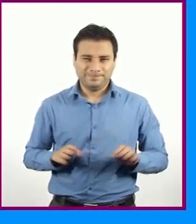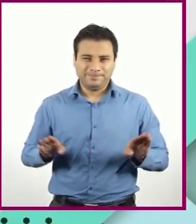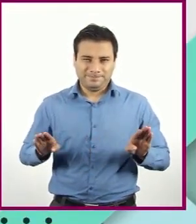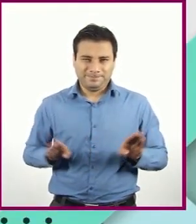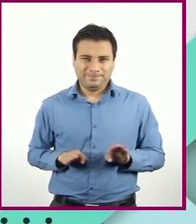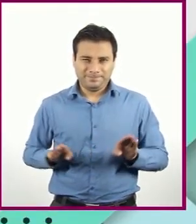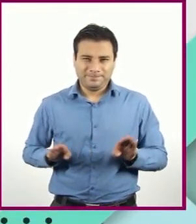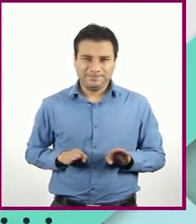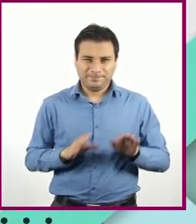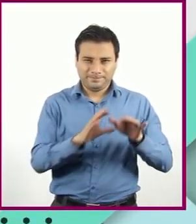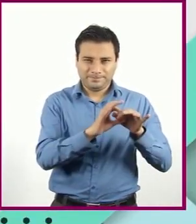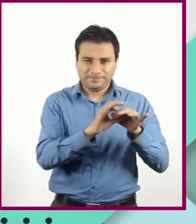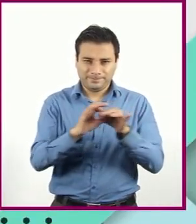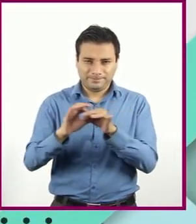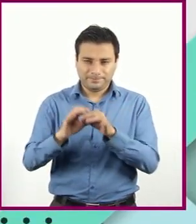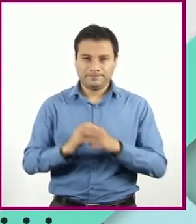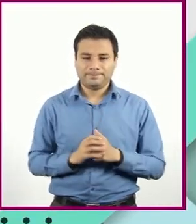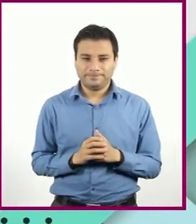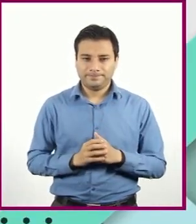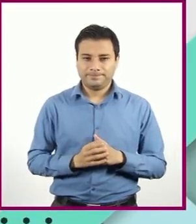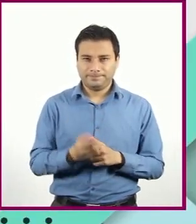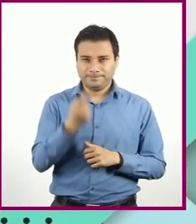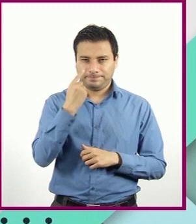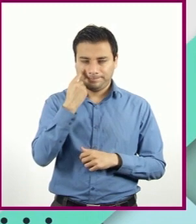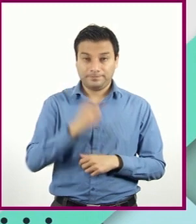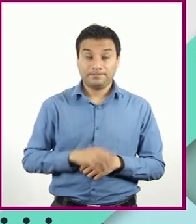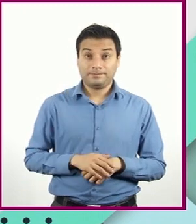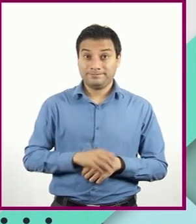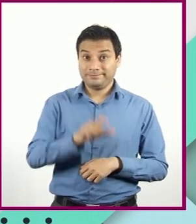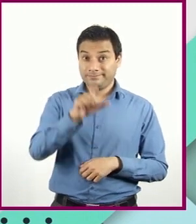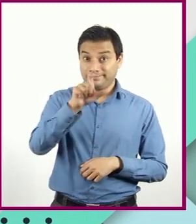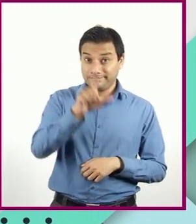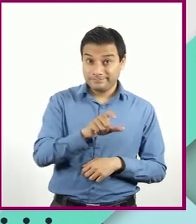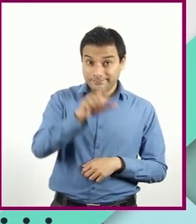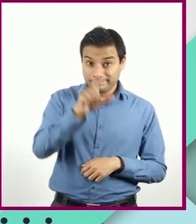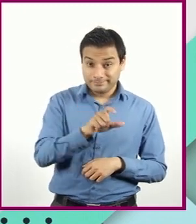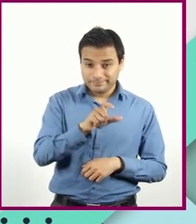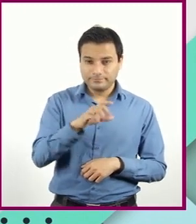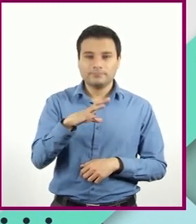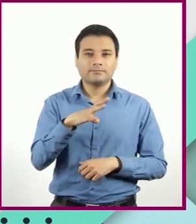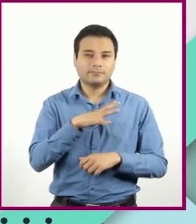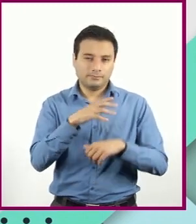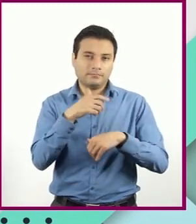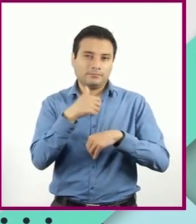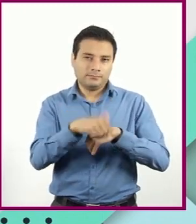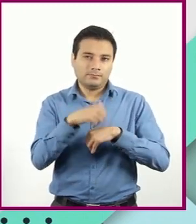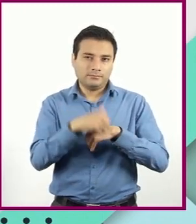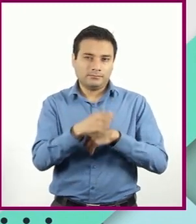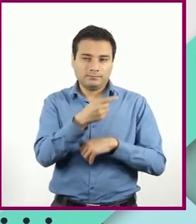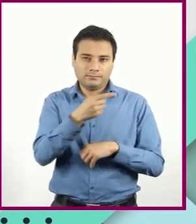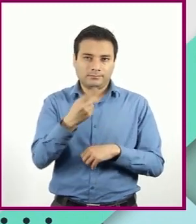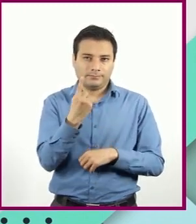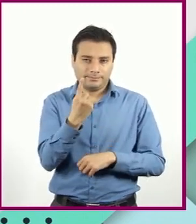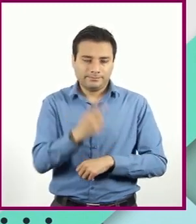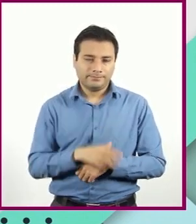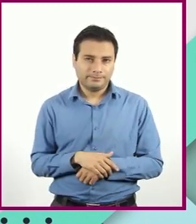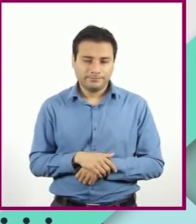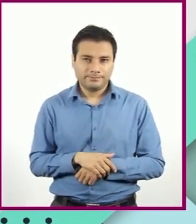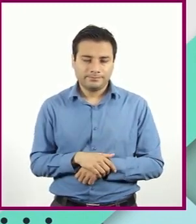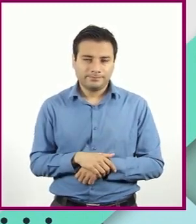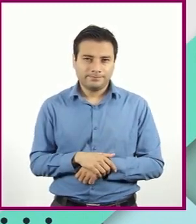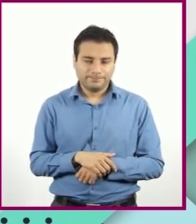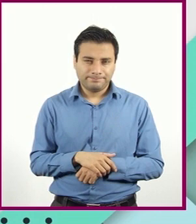igualdad, vemos que la incógnita está afectada por el número 1 en el primer término de la igualdad, el cual